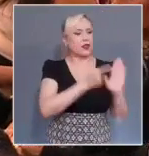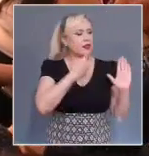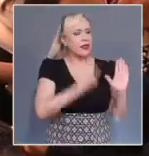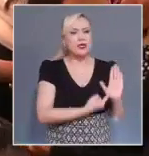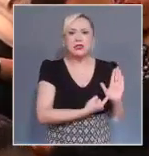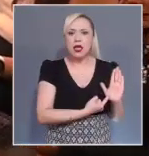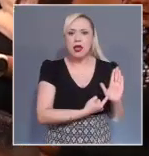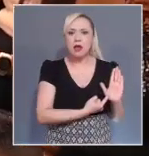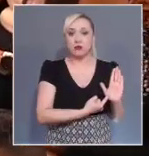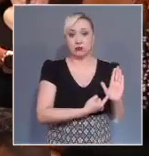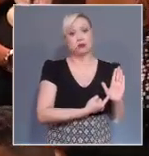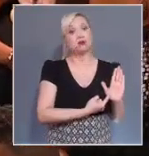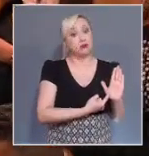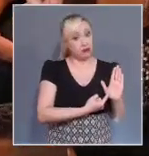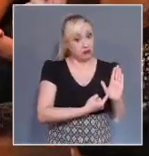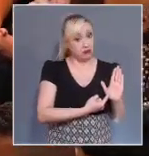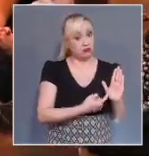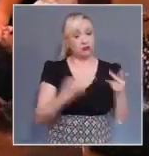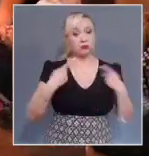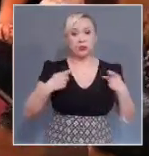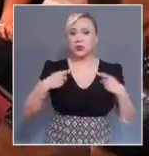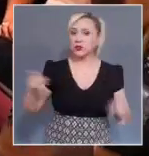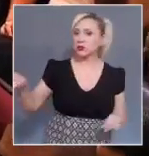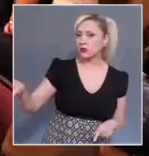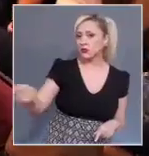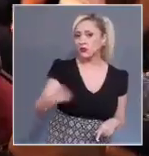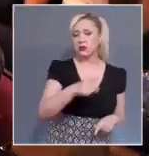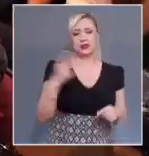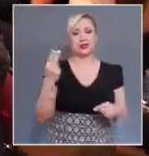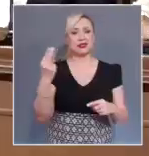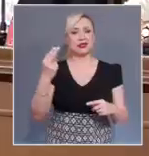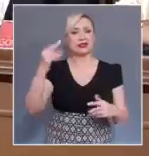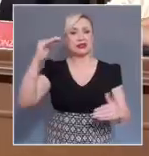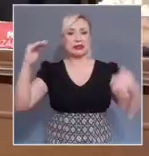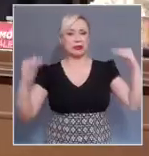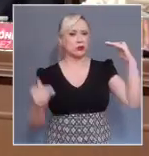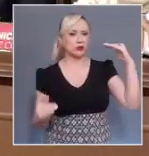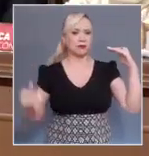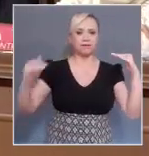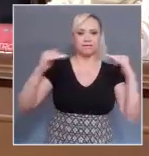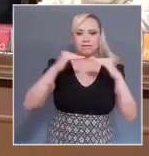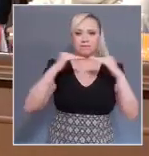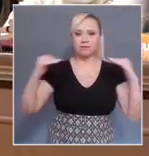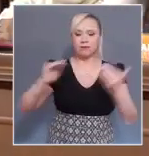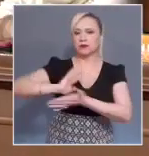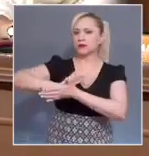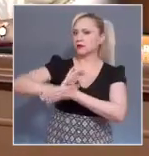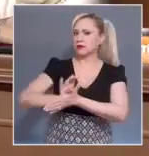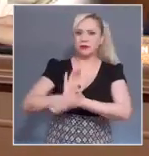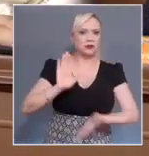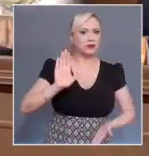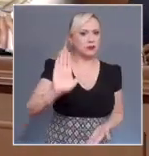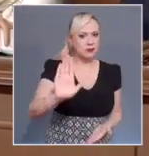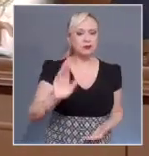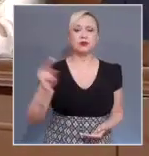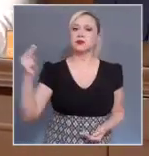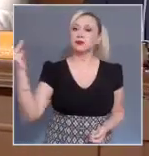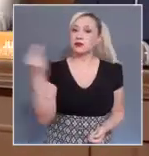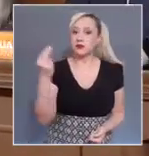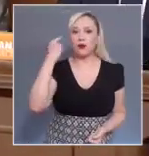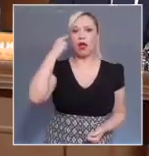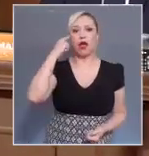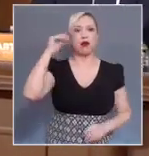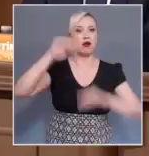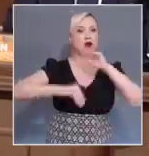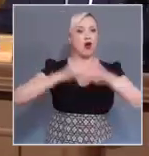perspectiva social en el combate a la desigualdad y discriminación. Destacó de igual forma la necesidad de desarrollar una